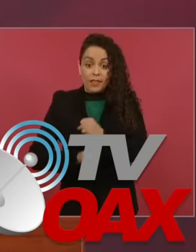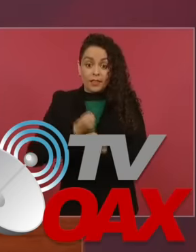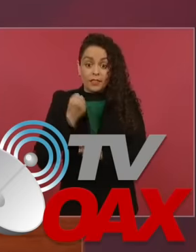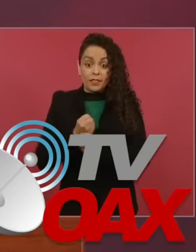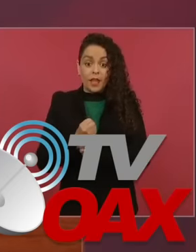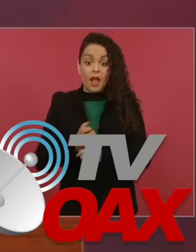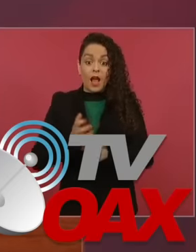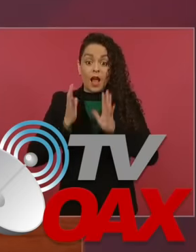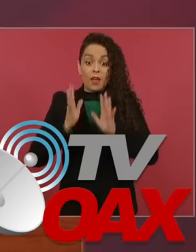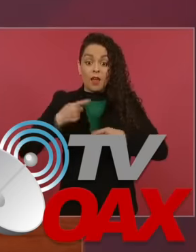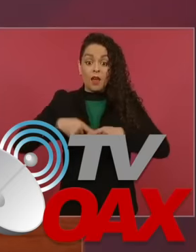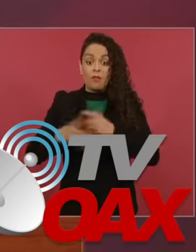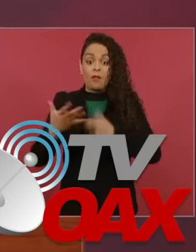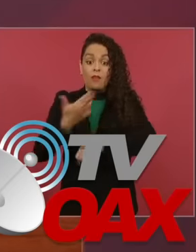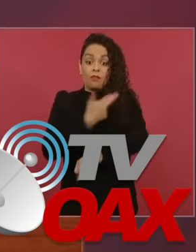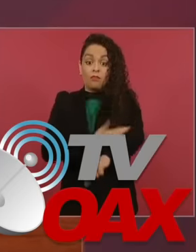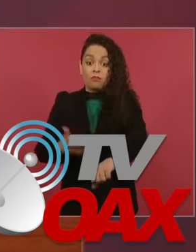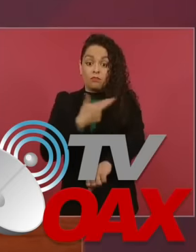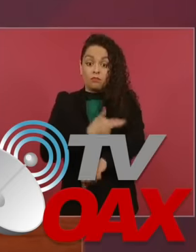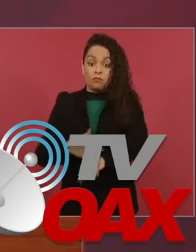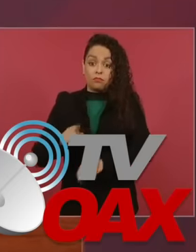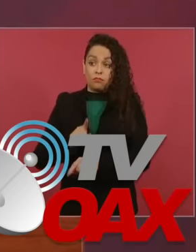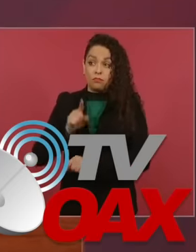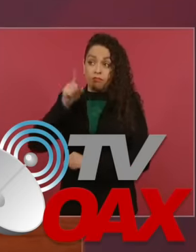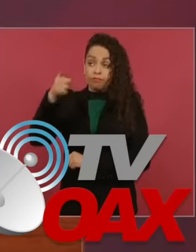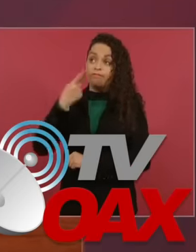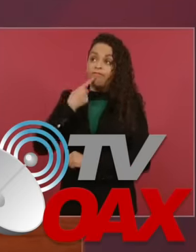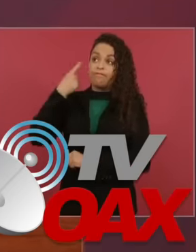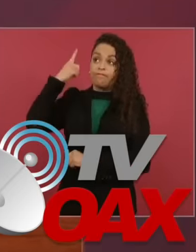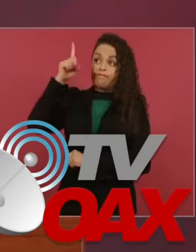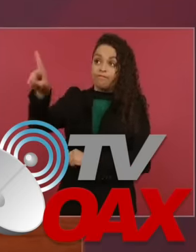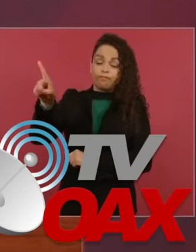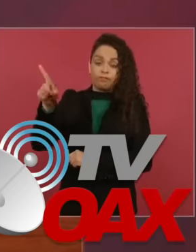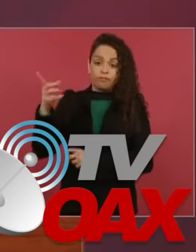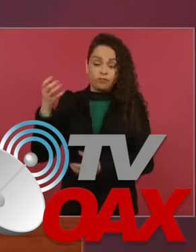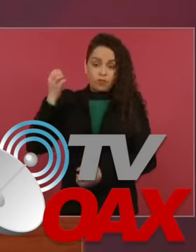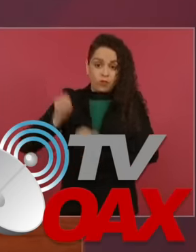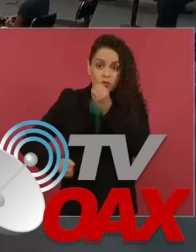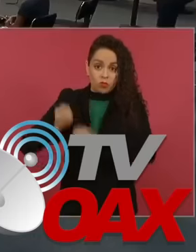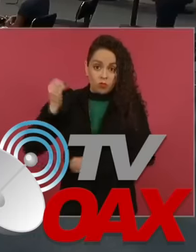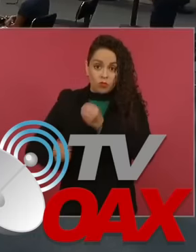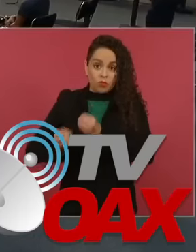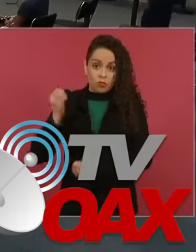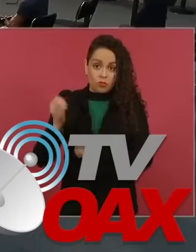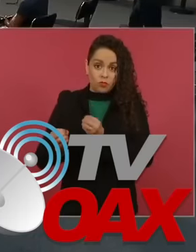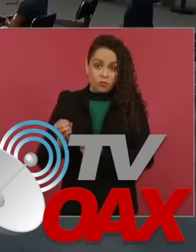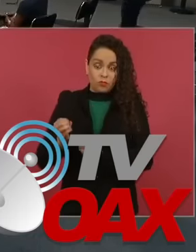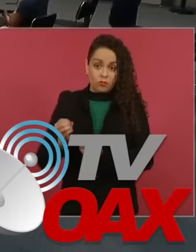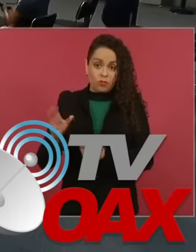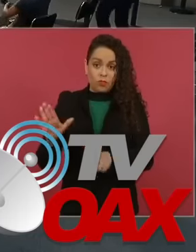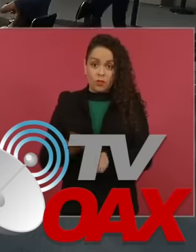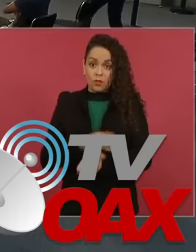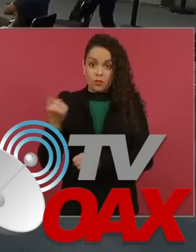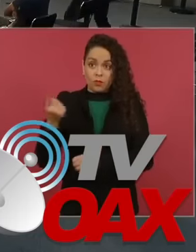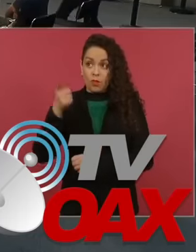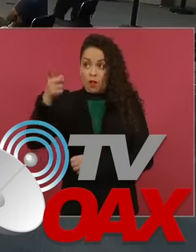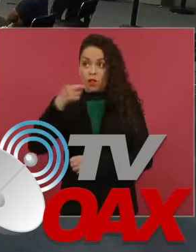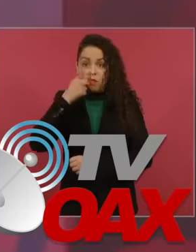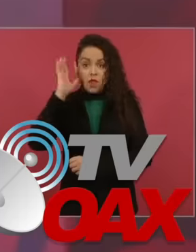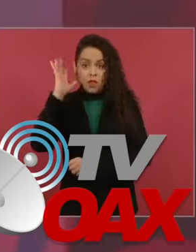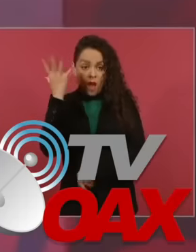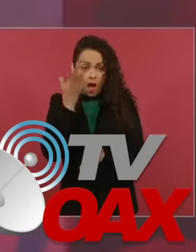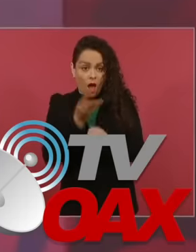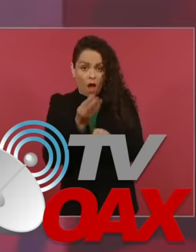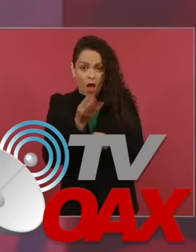acción penal contra Grupo México, porque no aceptamos lo que dicen que ya remediaron. Y no